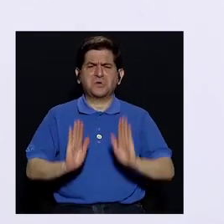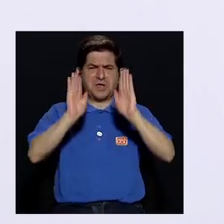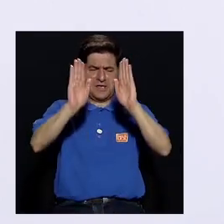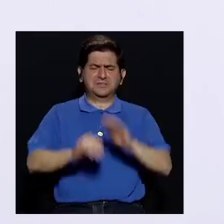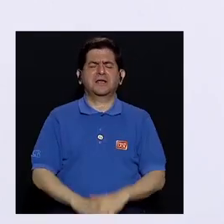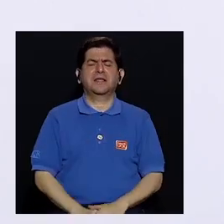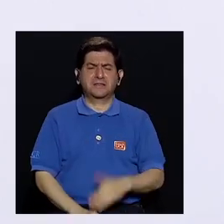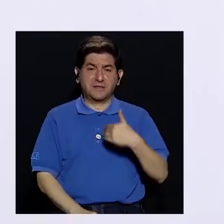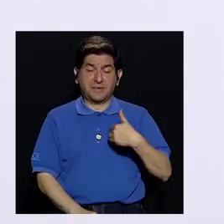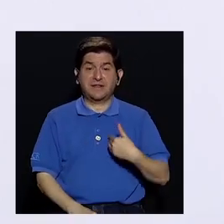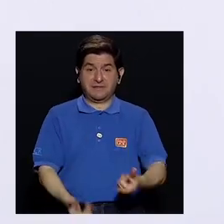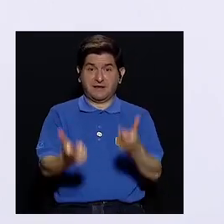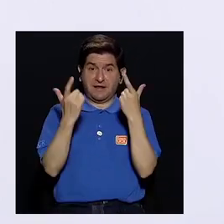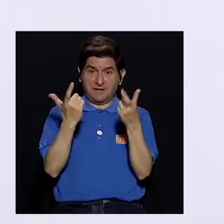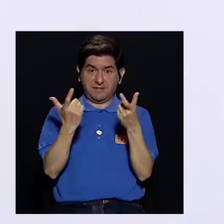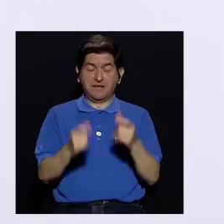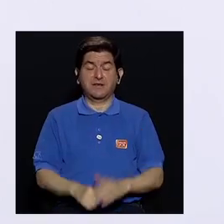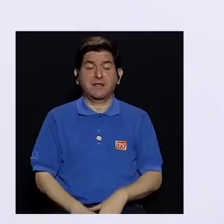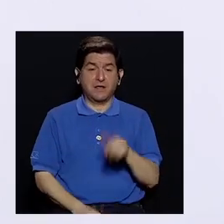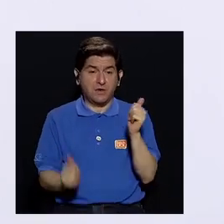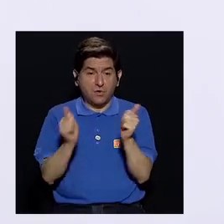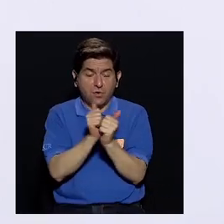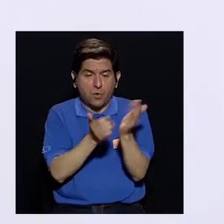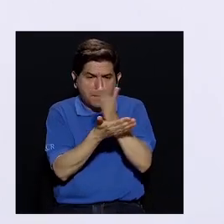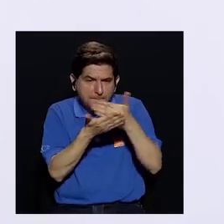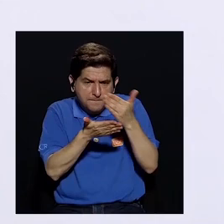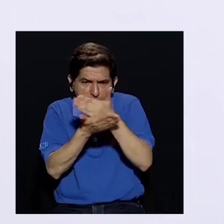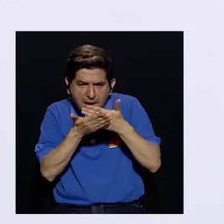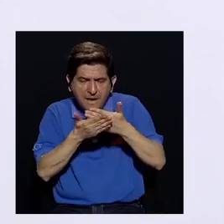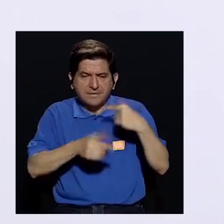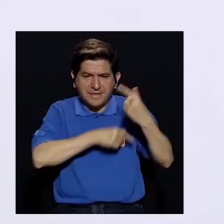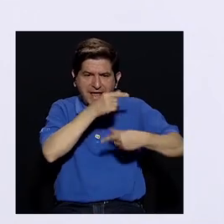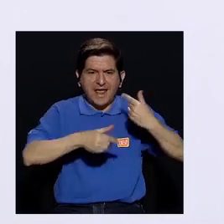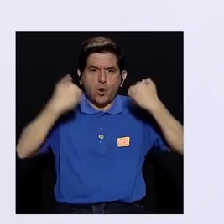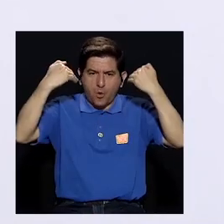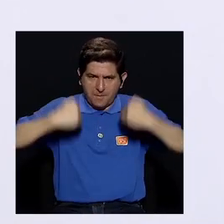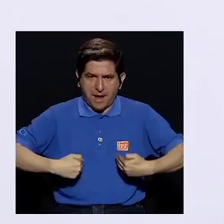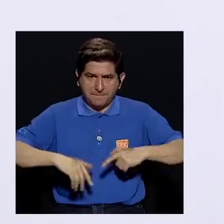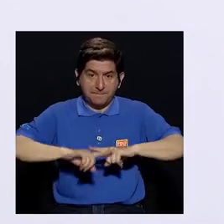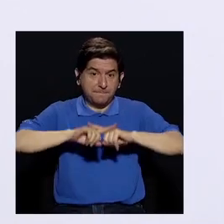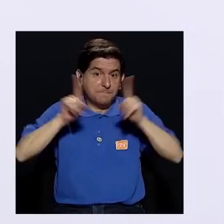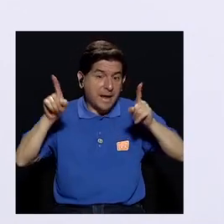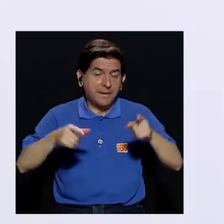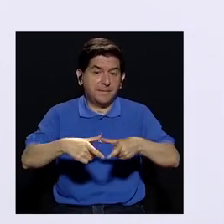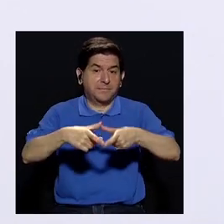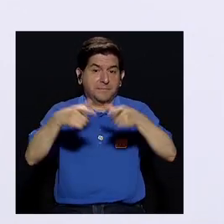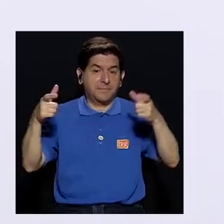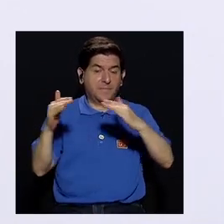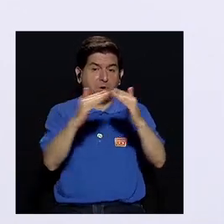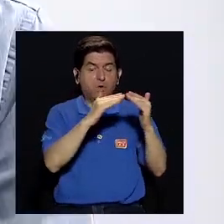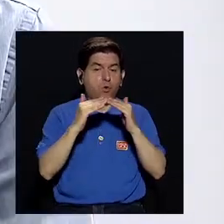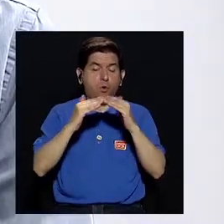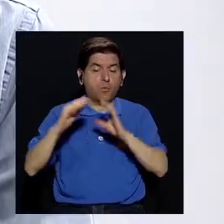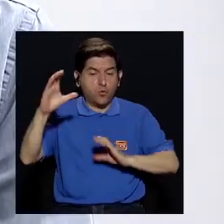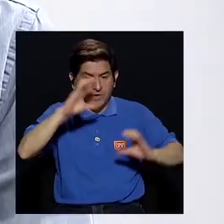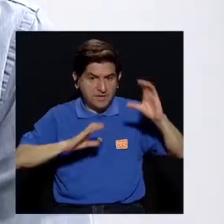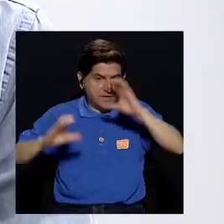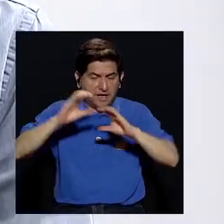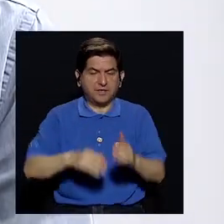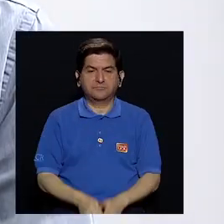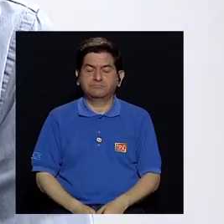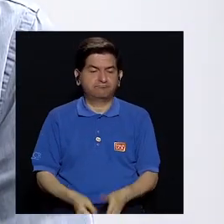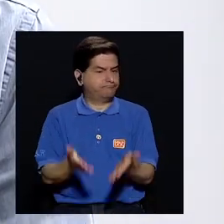y en eso le parece una excelente idea que patentar a esto y que el en audiencia ganará plata con con las secuencias del genoma pero